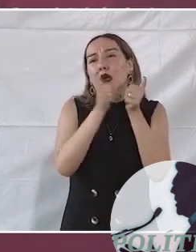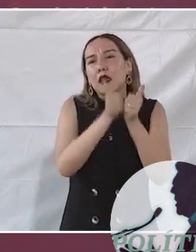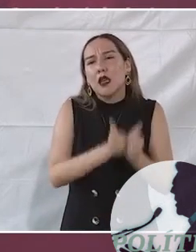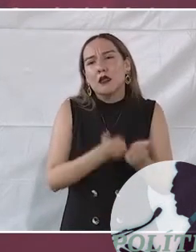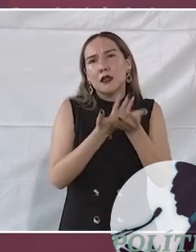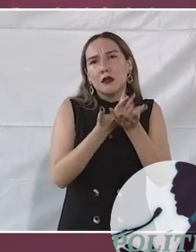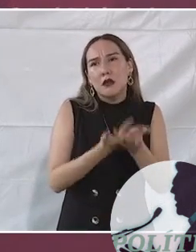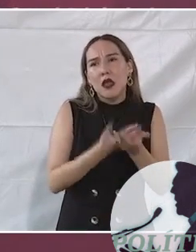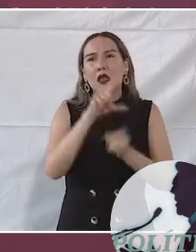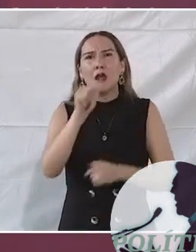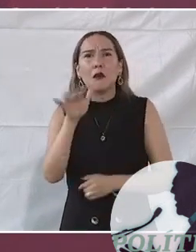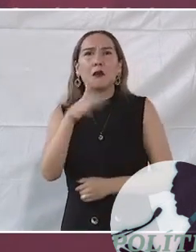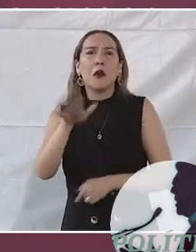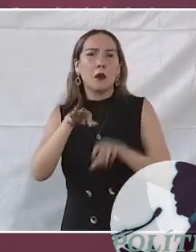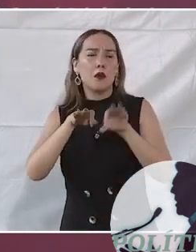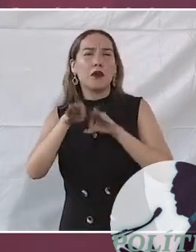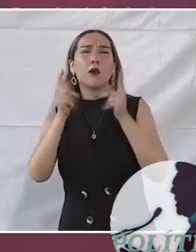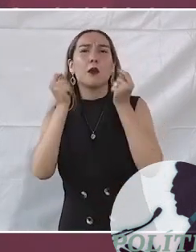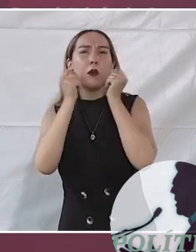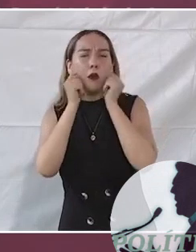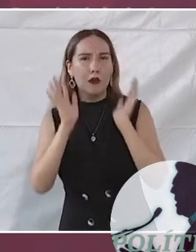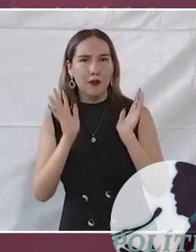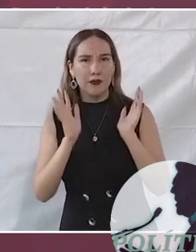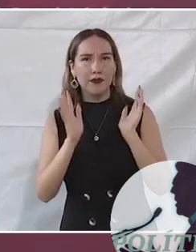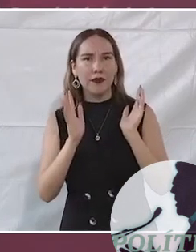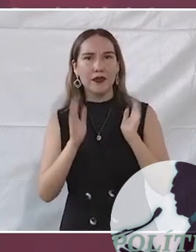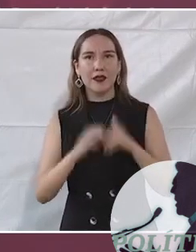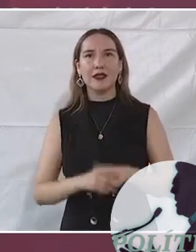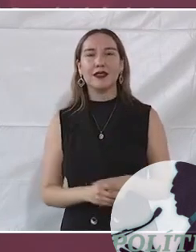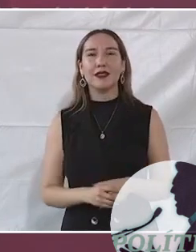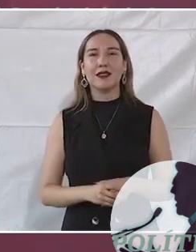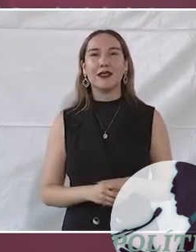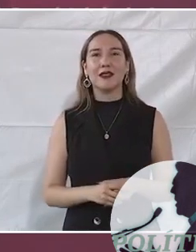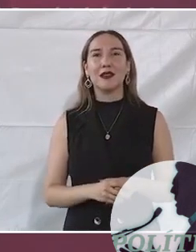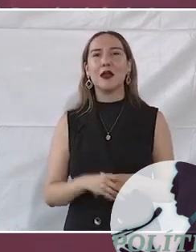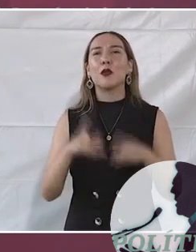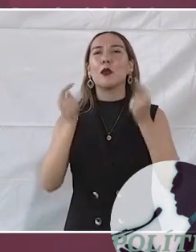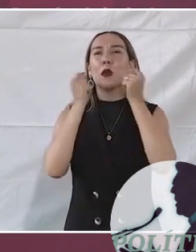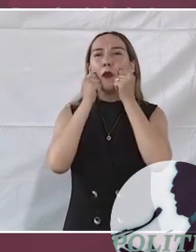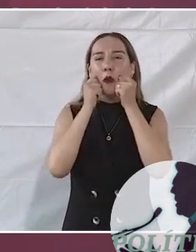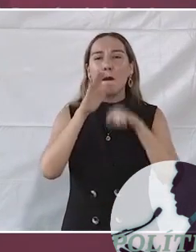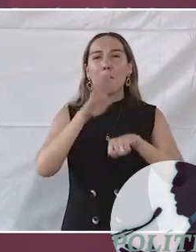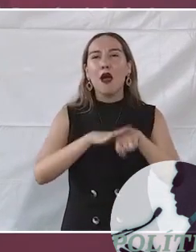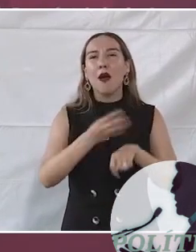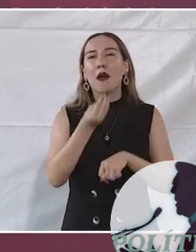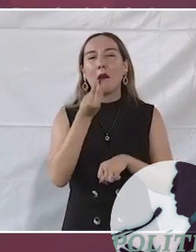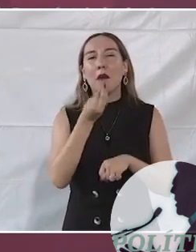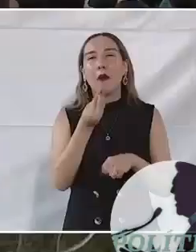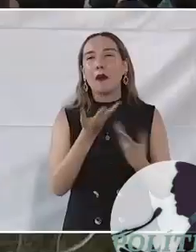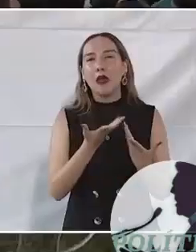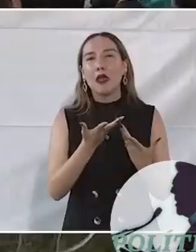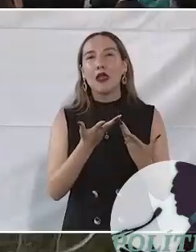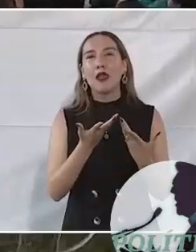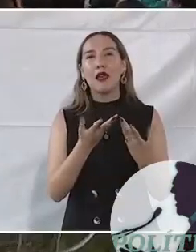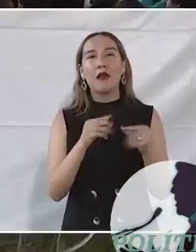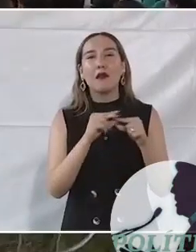no encuentran trabajo, pues échenle más agua a los frijoles y va a alcanzar para todos.